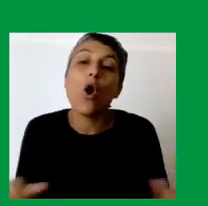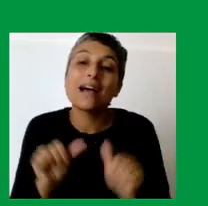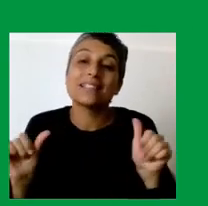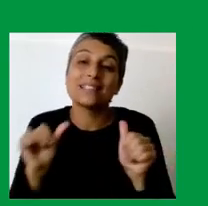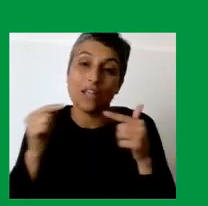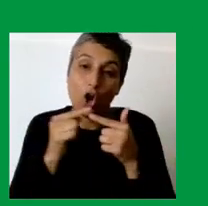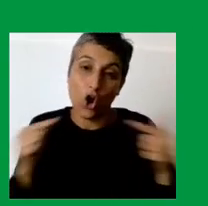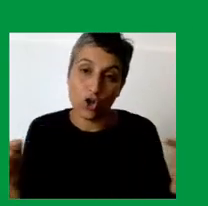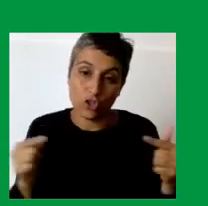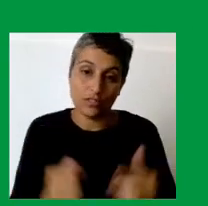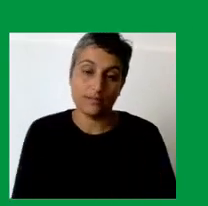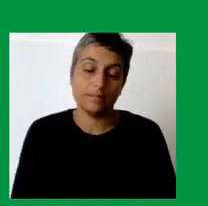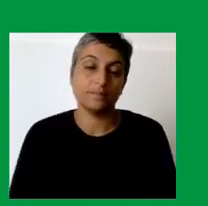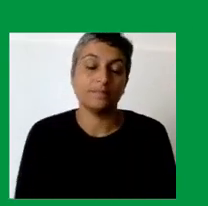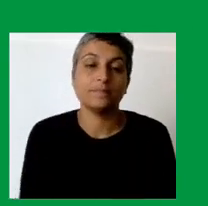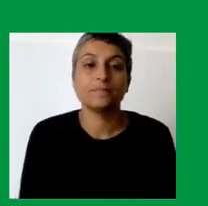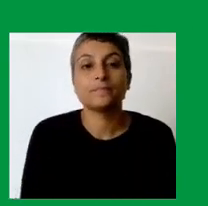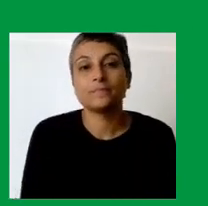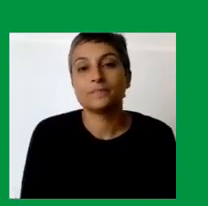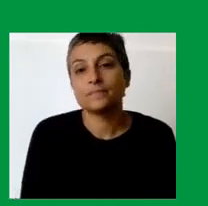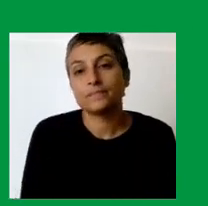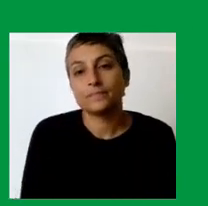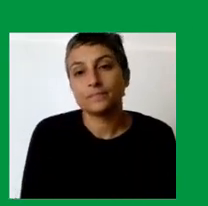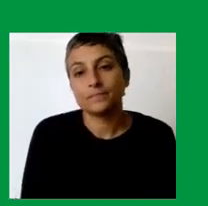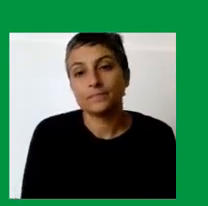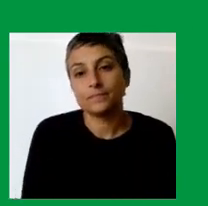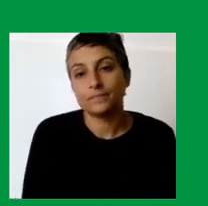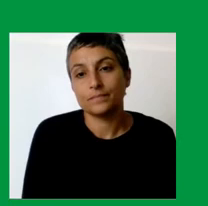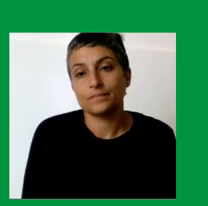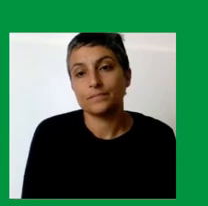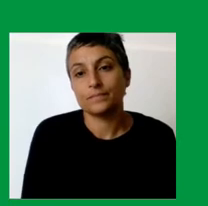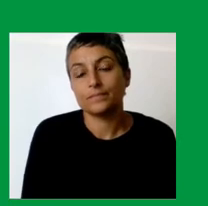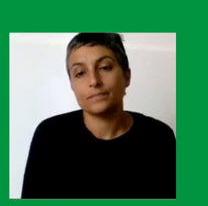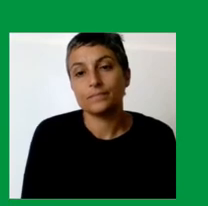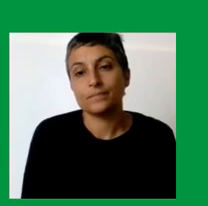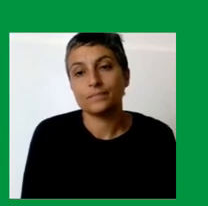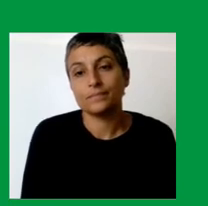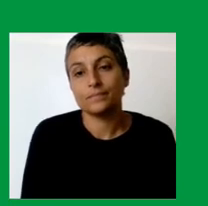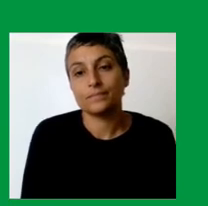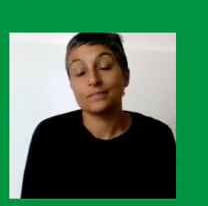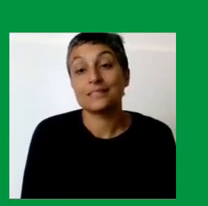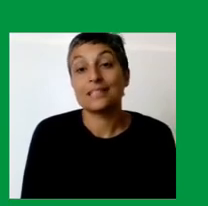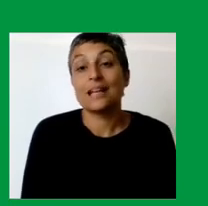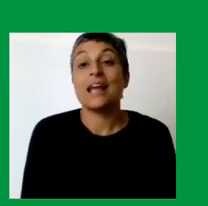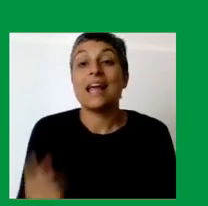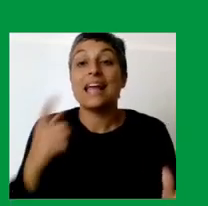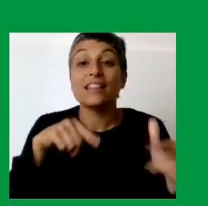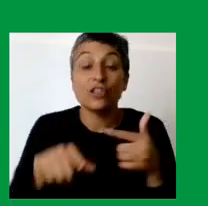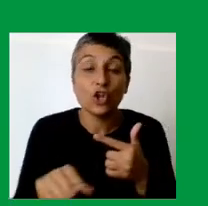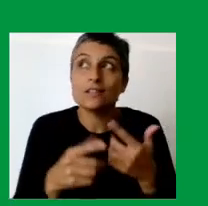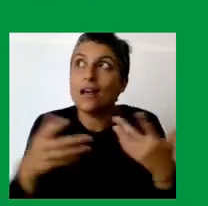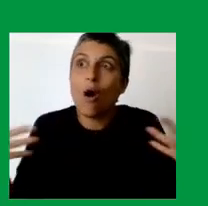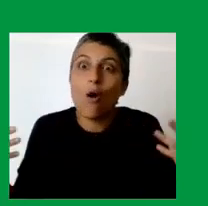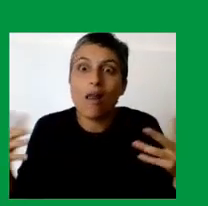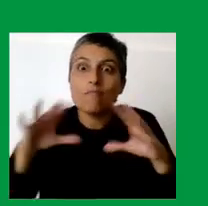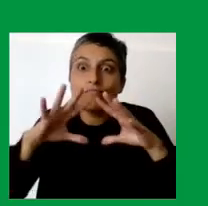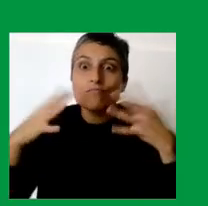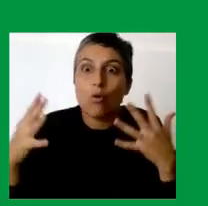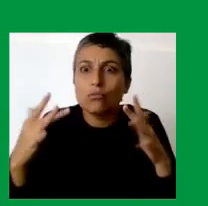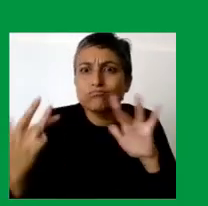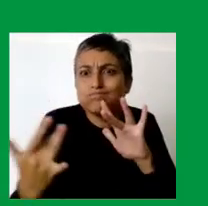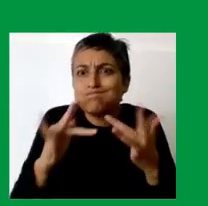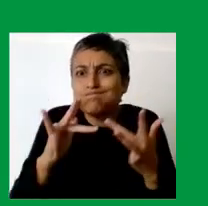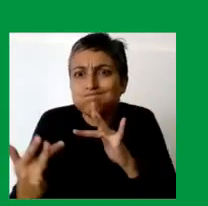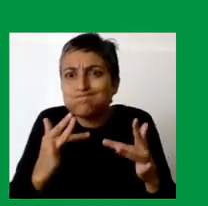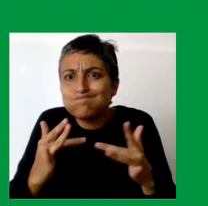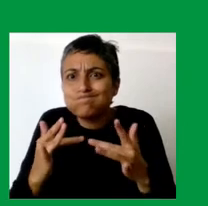cosas. Entonces, este, digamos, como es en nuestro escenario, un mundo hiperconectado, por eso la